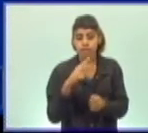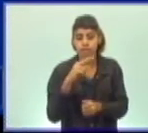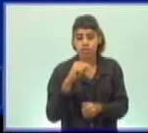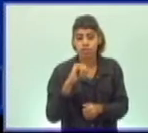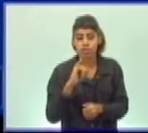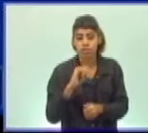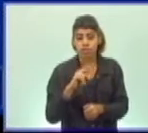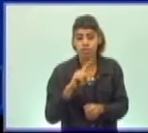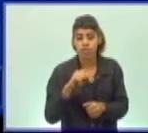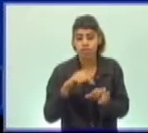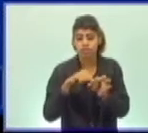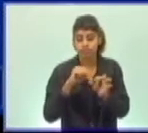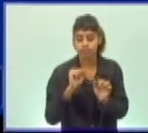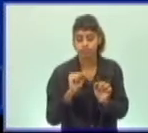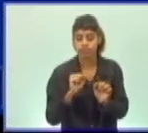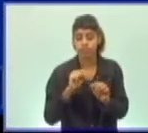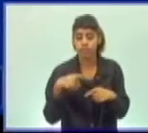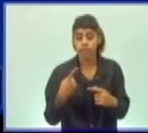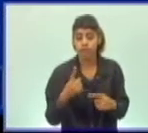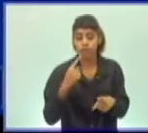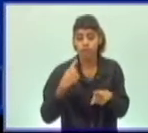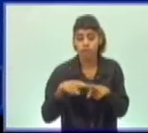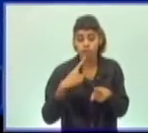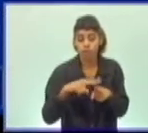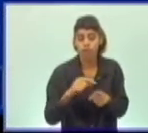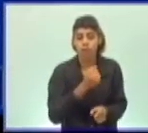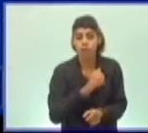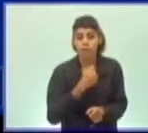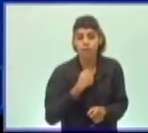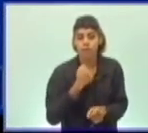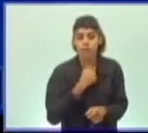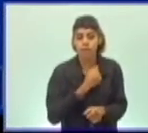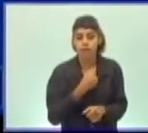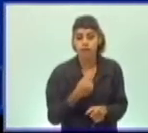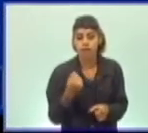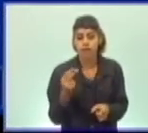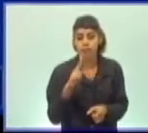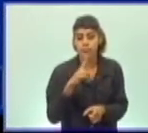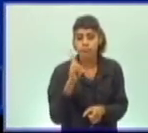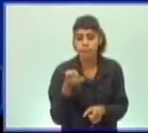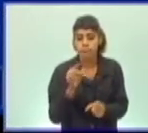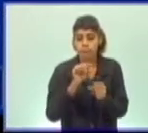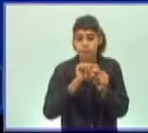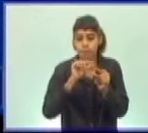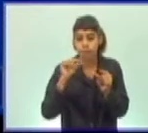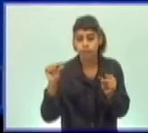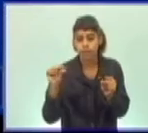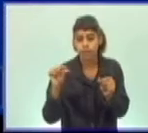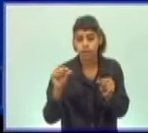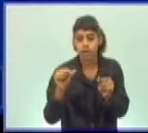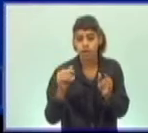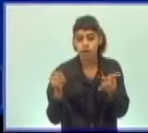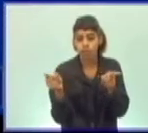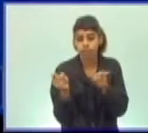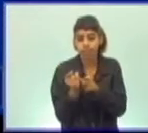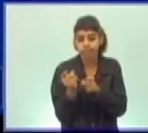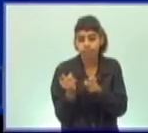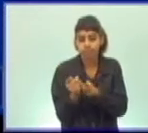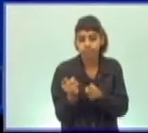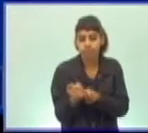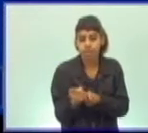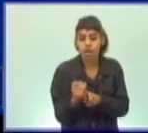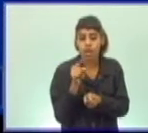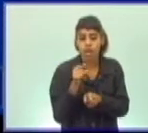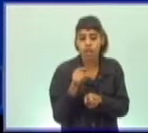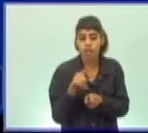otras propiedades que en un periodo también disminuyen. que en el grupo aumentaban, pero acá disminuye al aumentar el